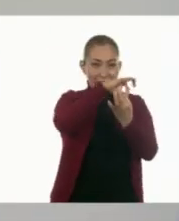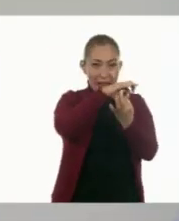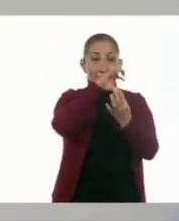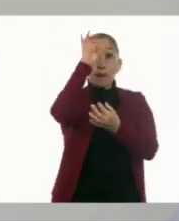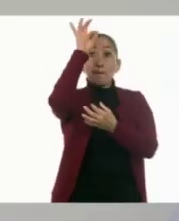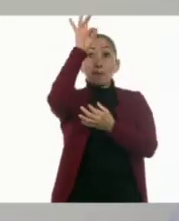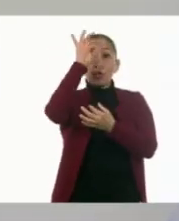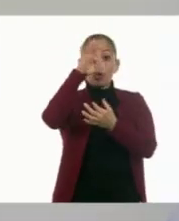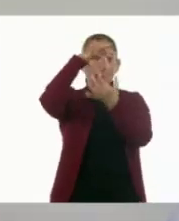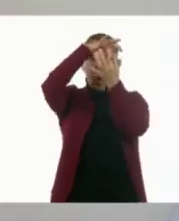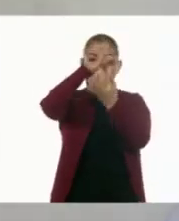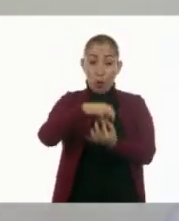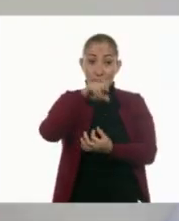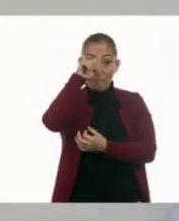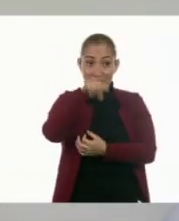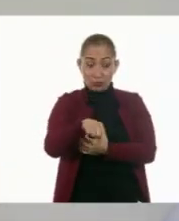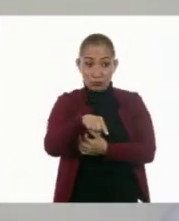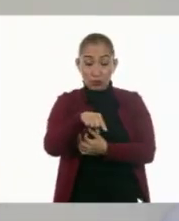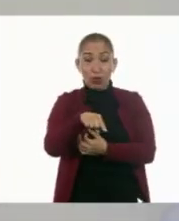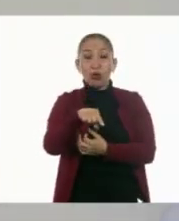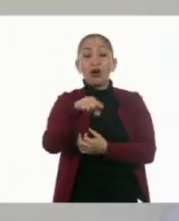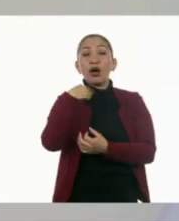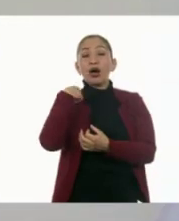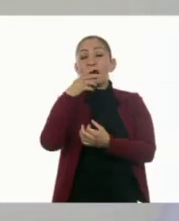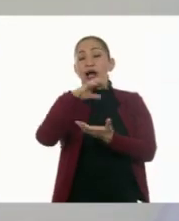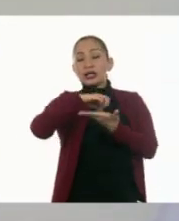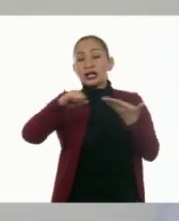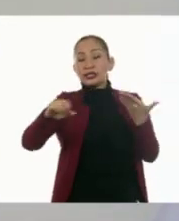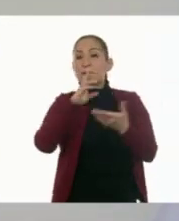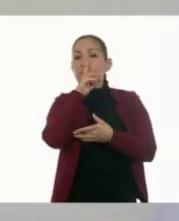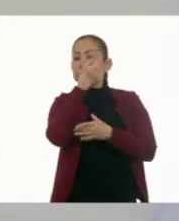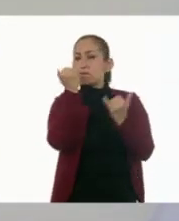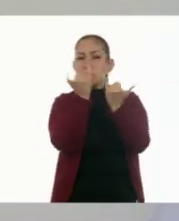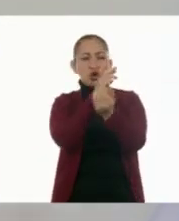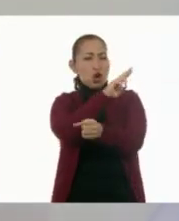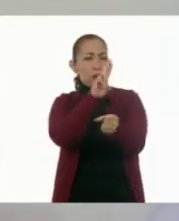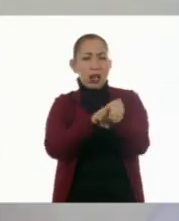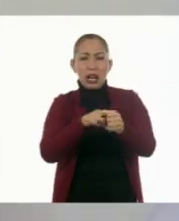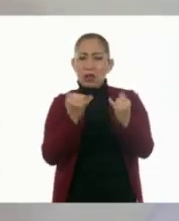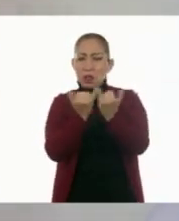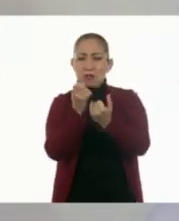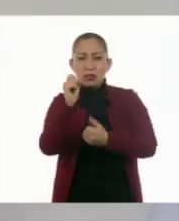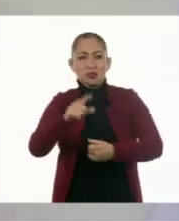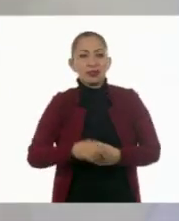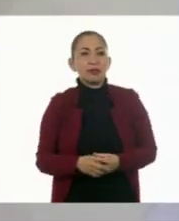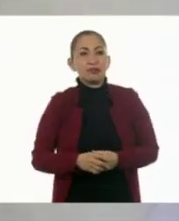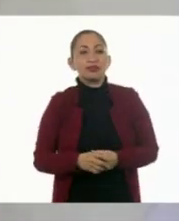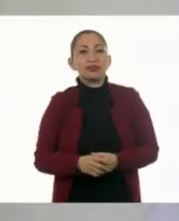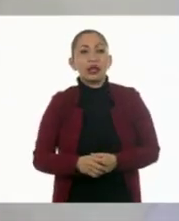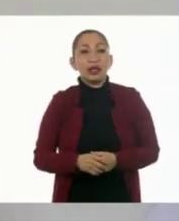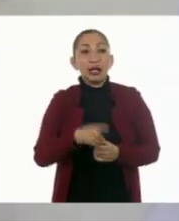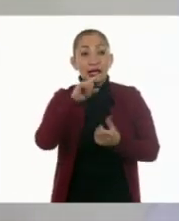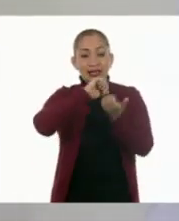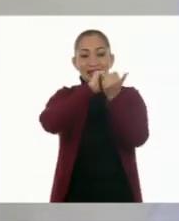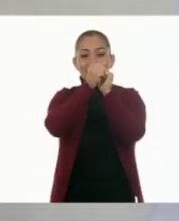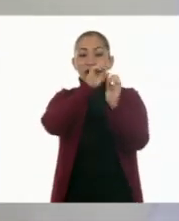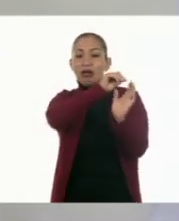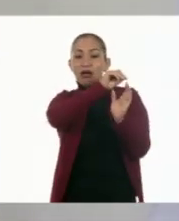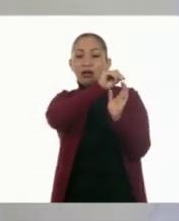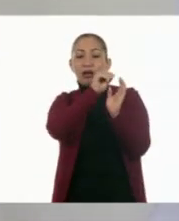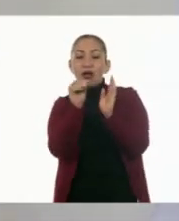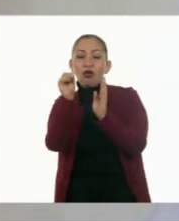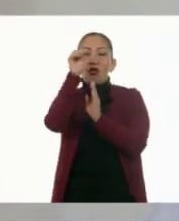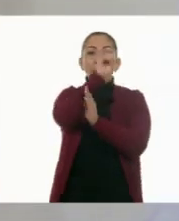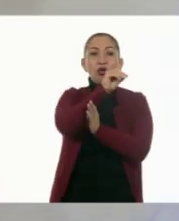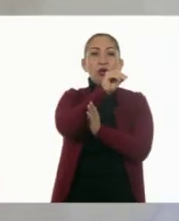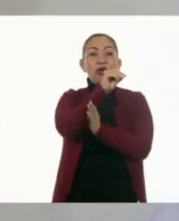decimal para que no se nos vaya a olvidar. Y entonces Perfecto. Resolver la resta como normalmente la hacemos. Perfecto. Uh-huh. Vamos a transformar.